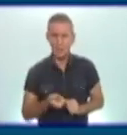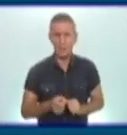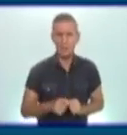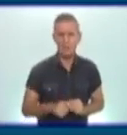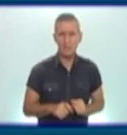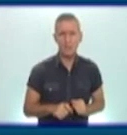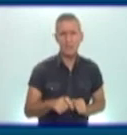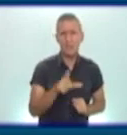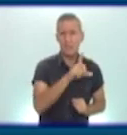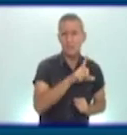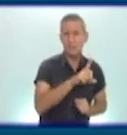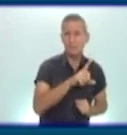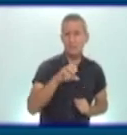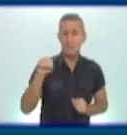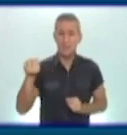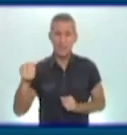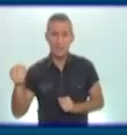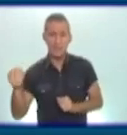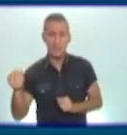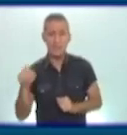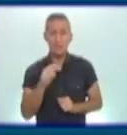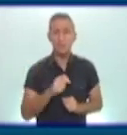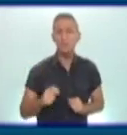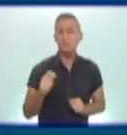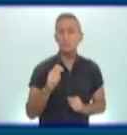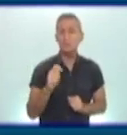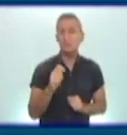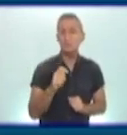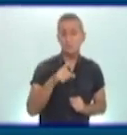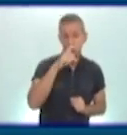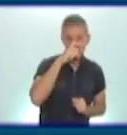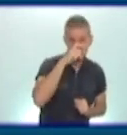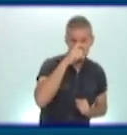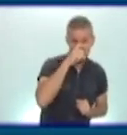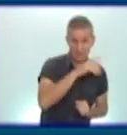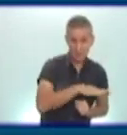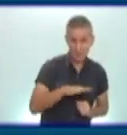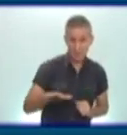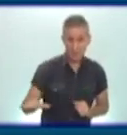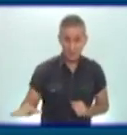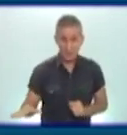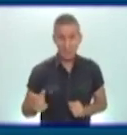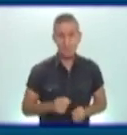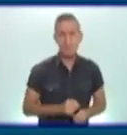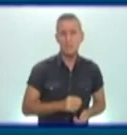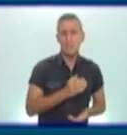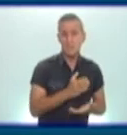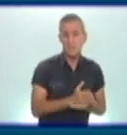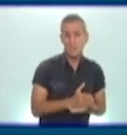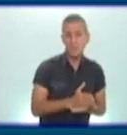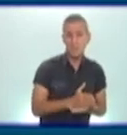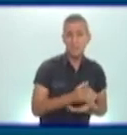los morfemas de los sustantivos niños, alumnas y compañerito.